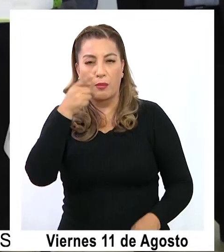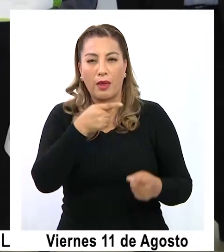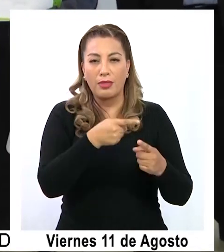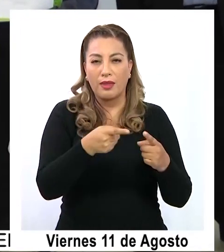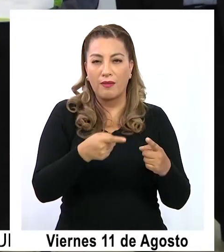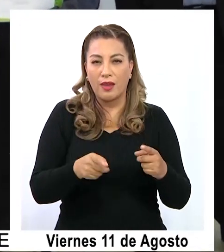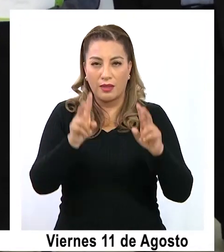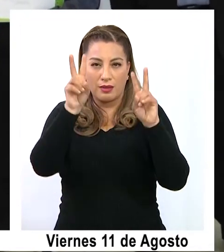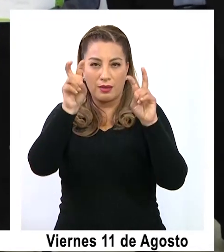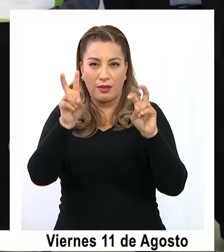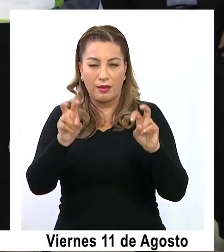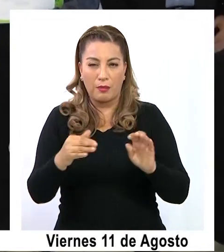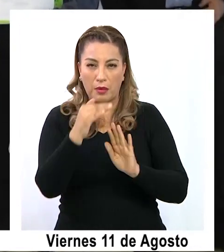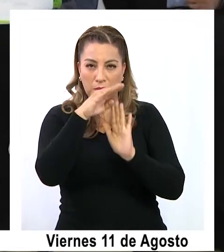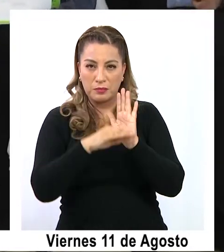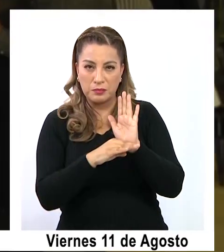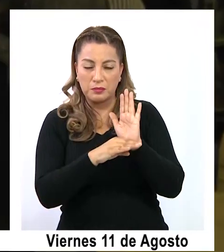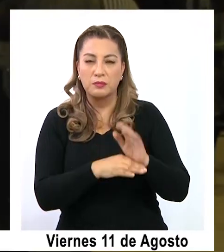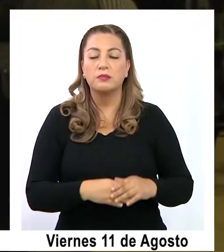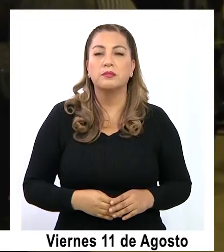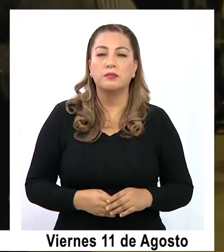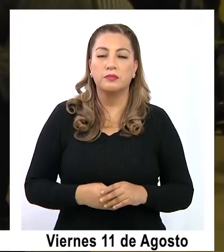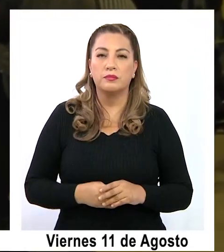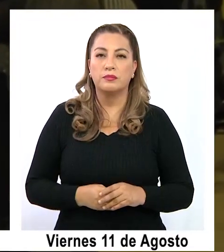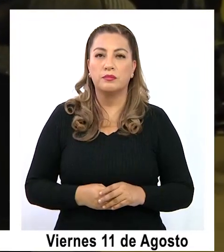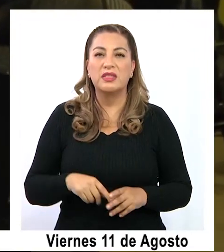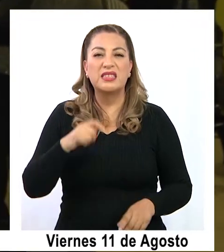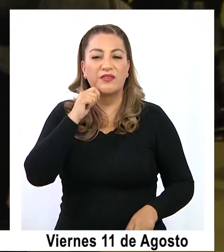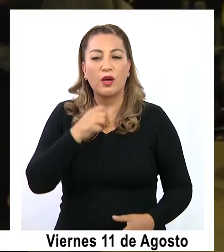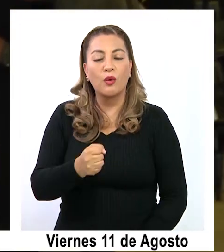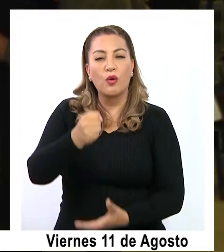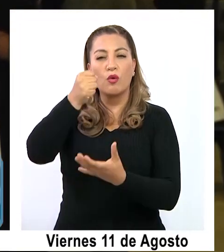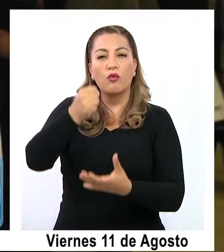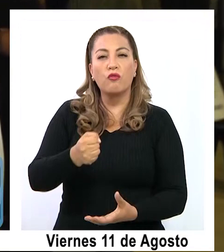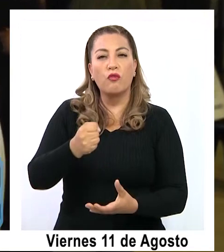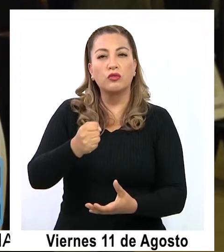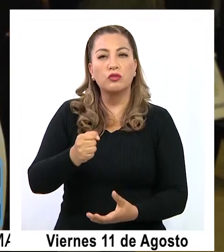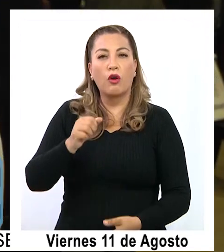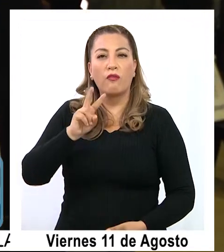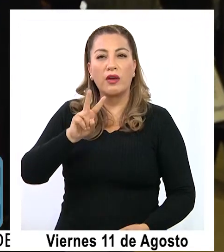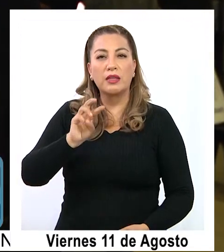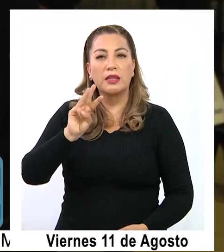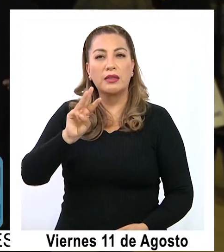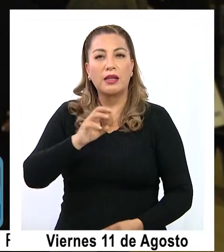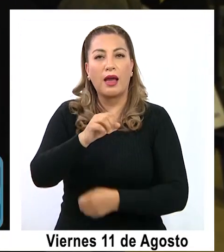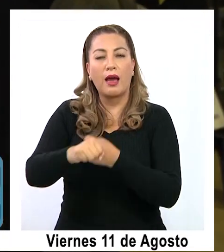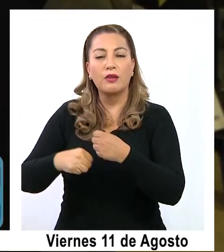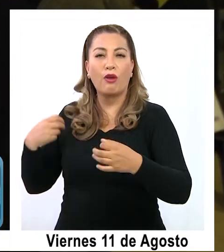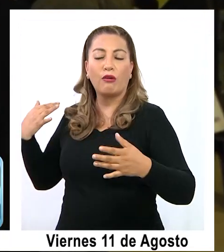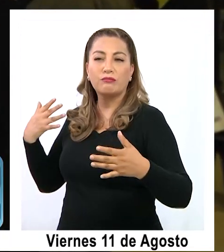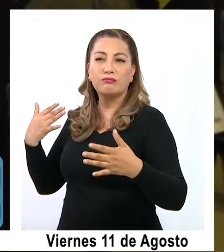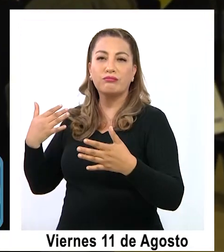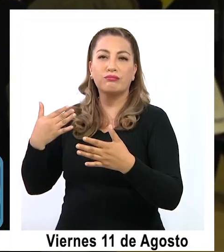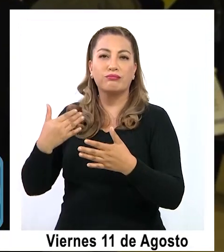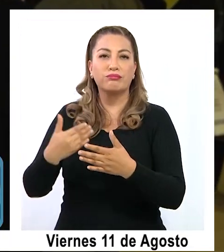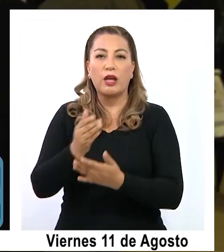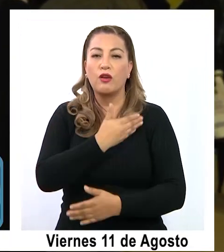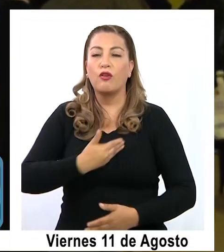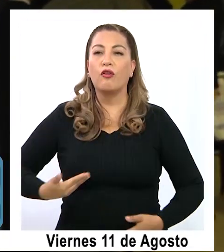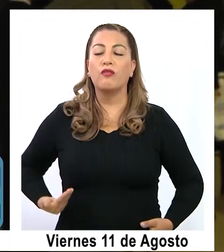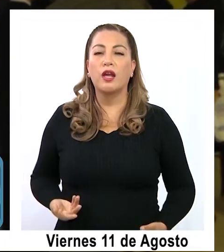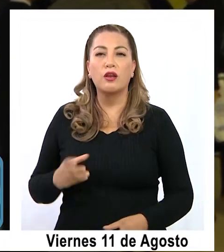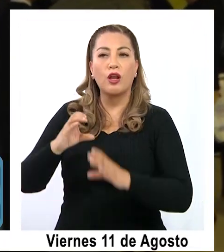diversas temáticas. Este es un fondo que ya lleva más de 23 años que el gobierno pone a disposición de los medios de